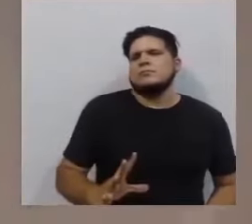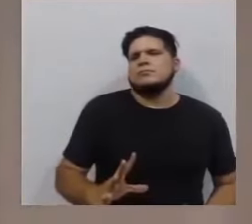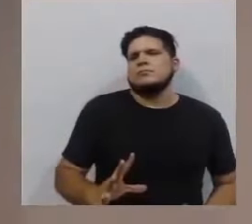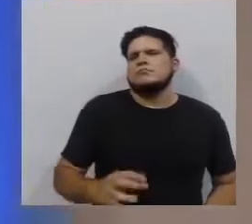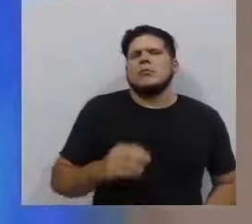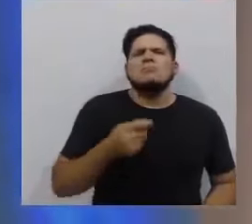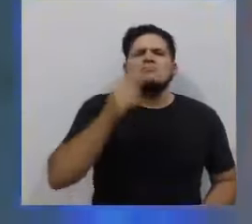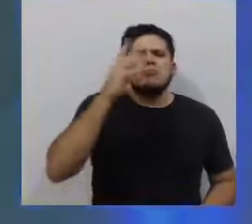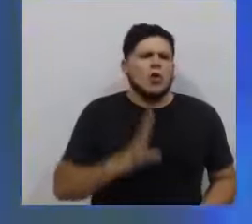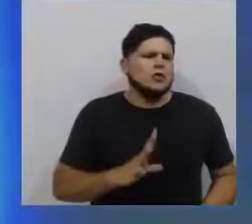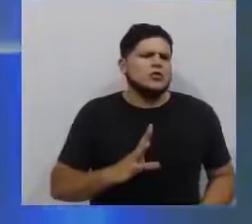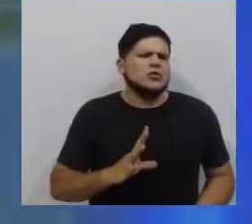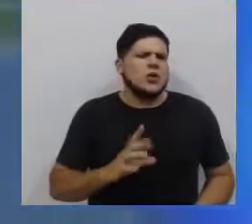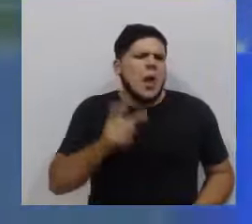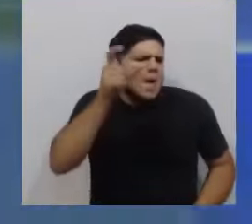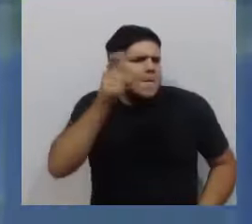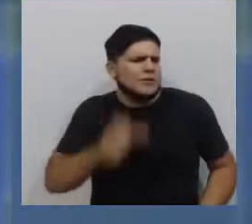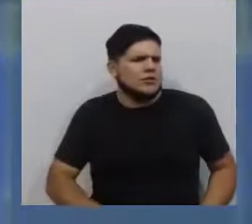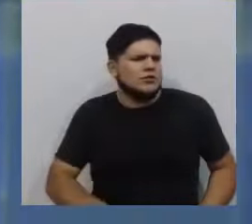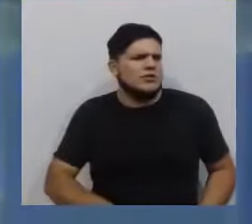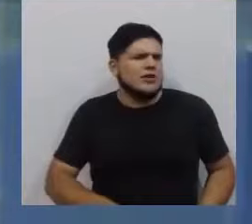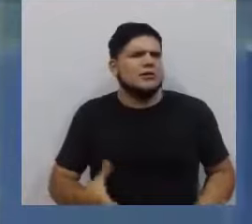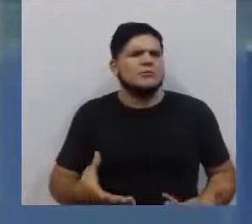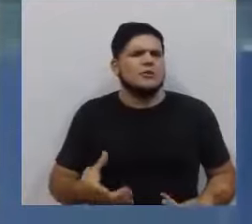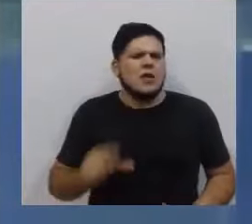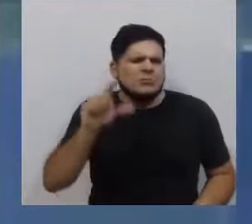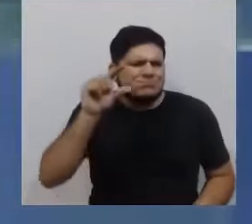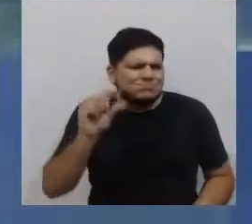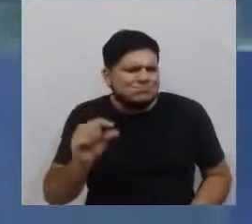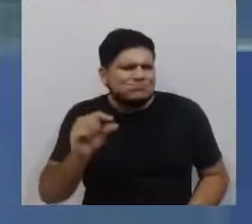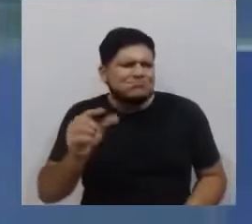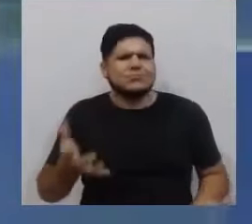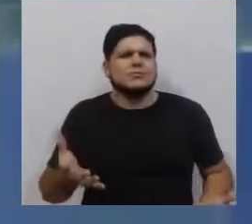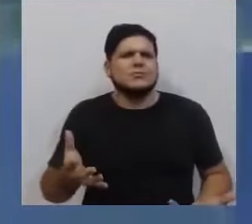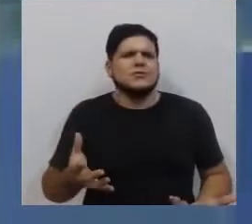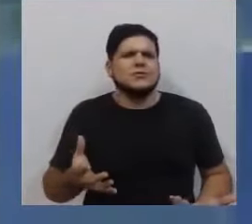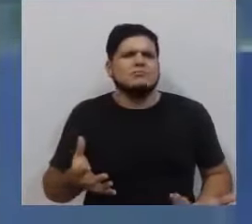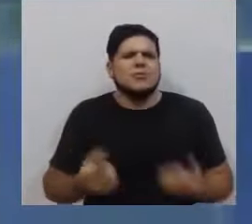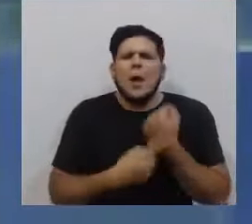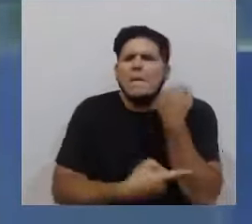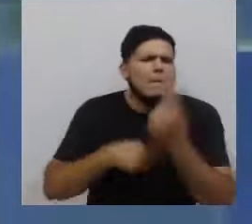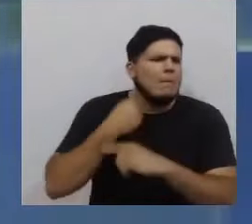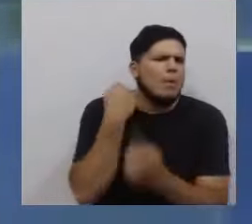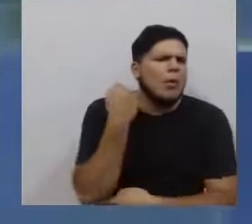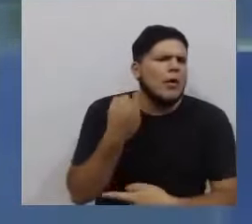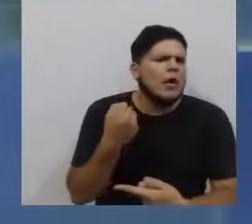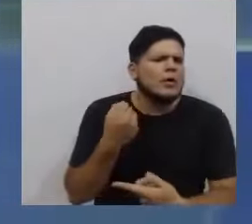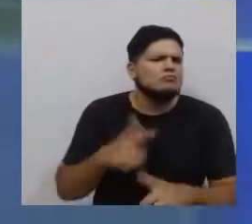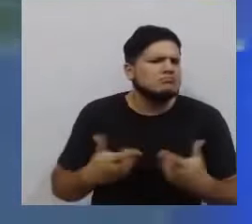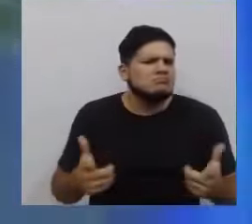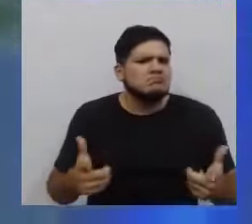es el hacedor de todas las cosas de todas las galaxias el dueño del pasado del presente y del futuro